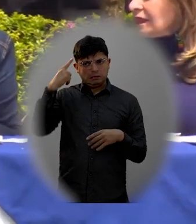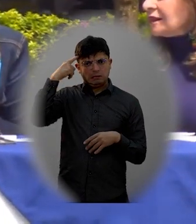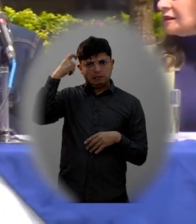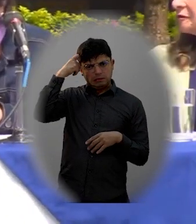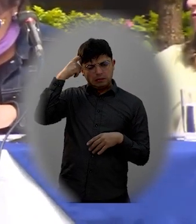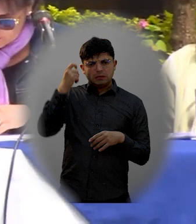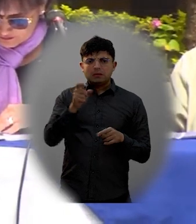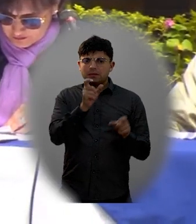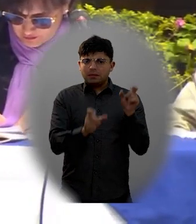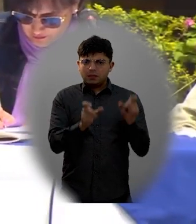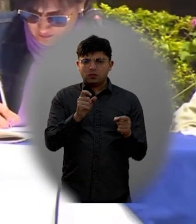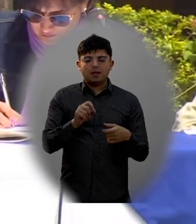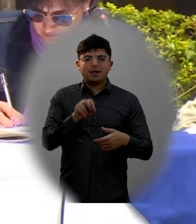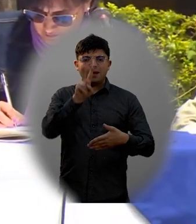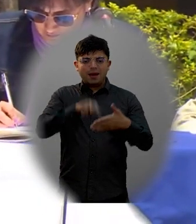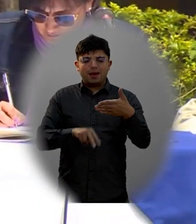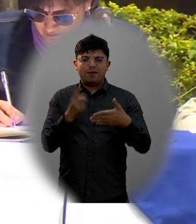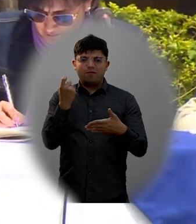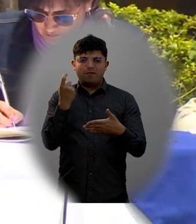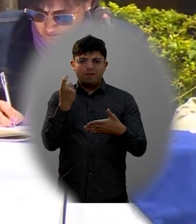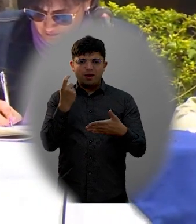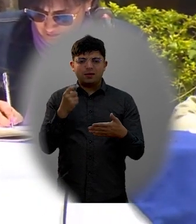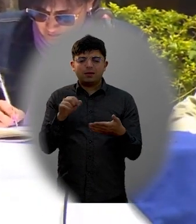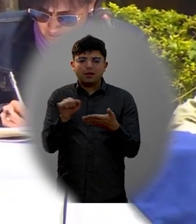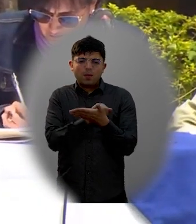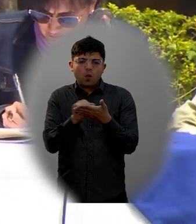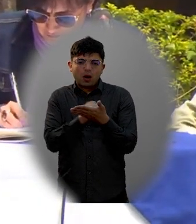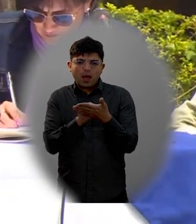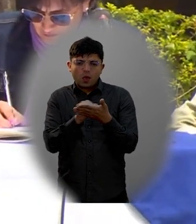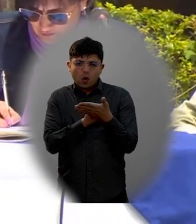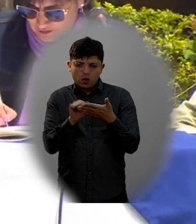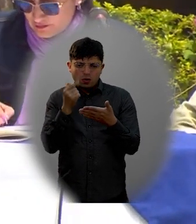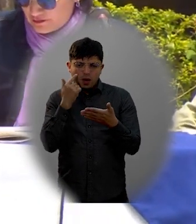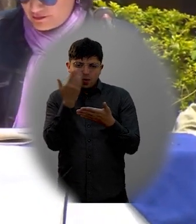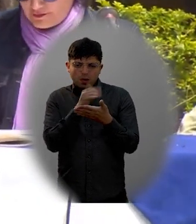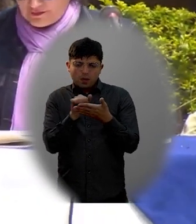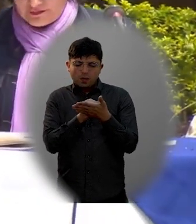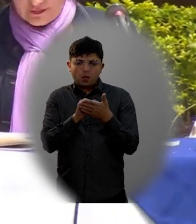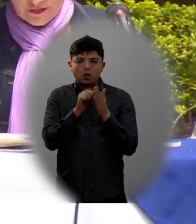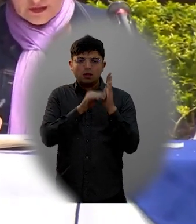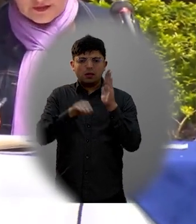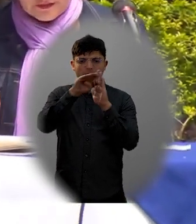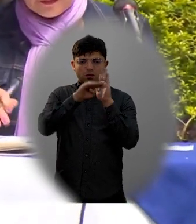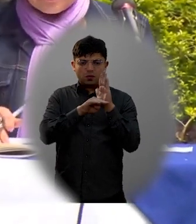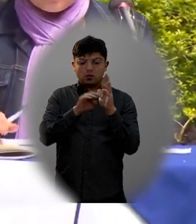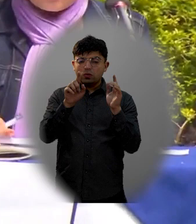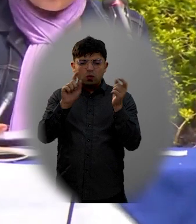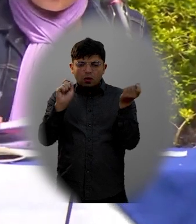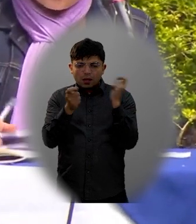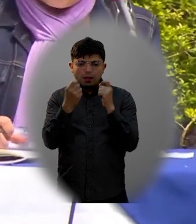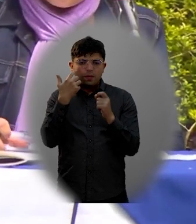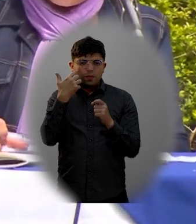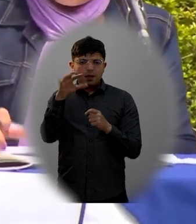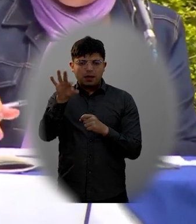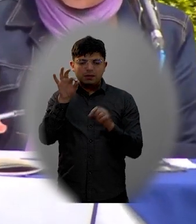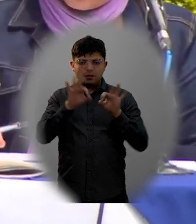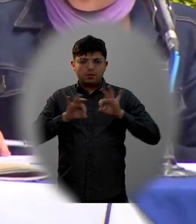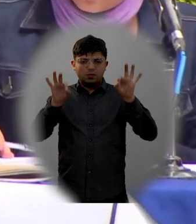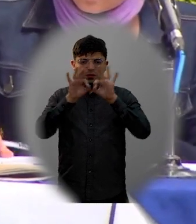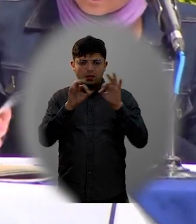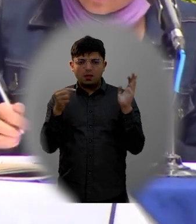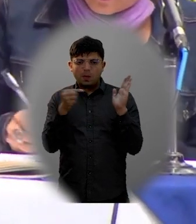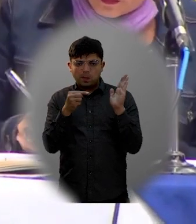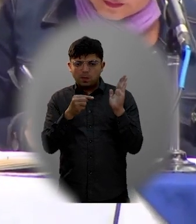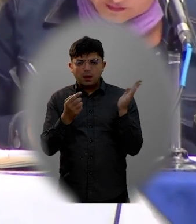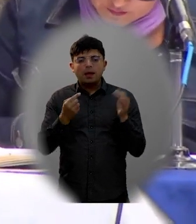aquellas personas que aún no han leído el borrador de protocolo, una de las de los cambios más importantes que trae